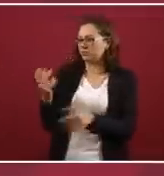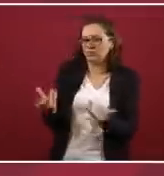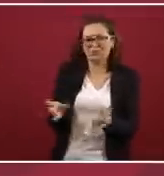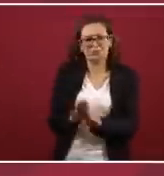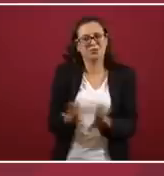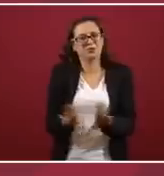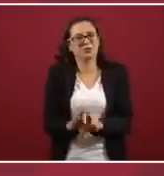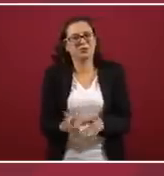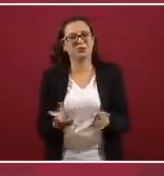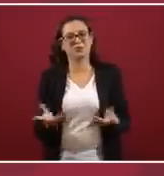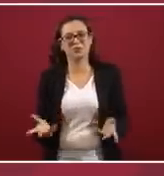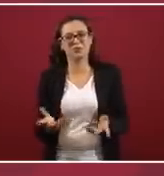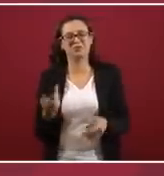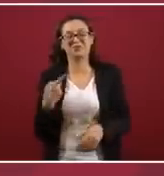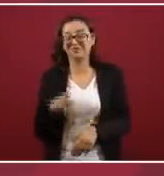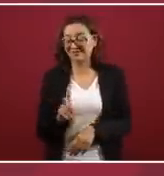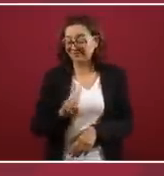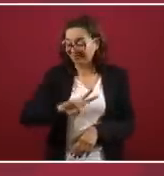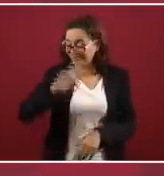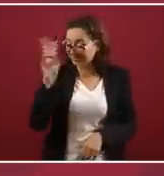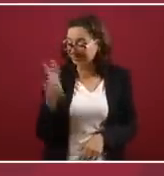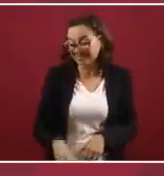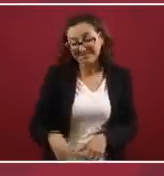Pero se había llegado a extremos